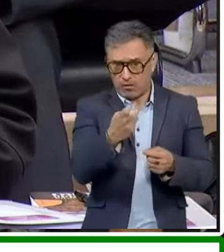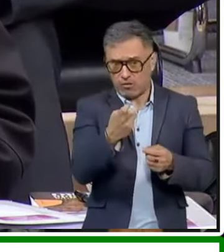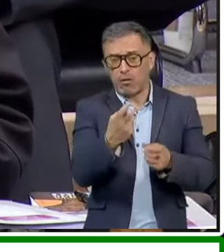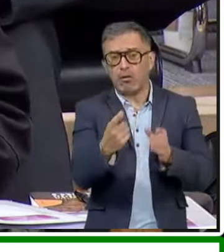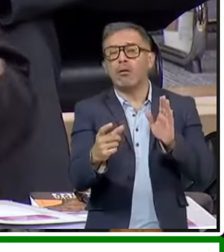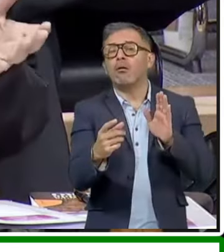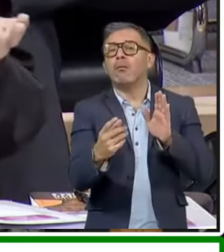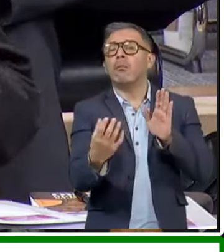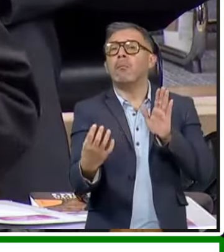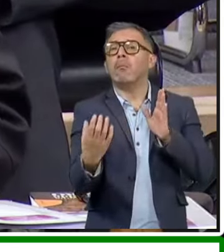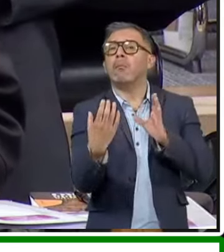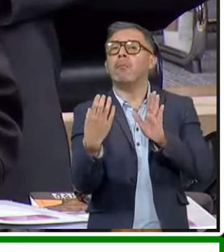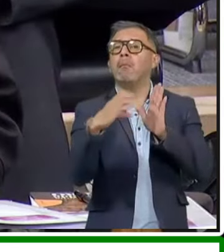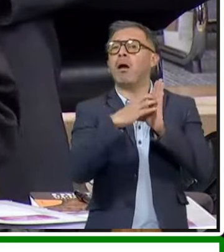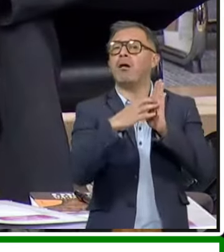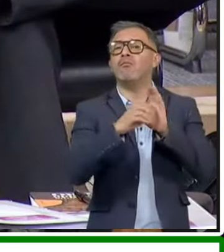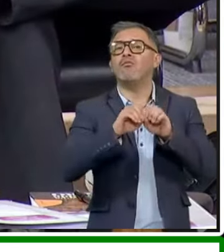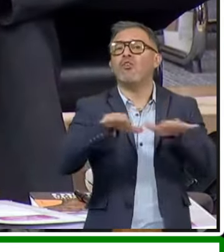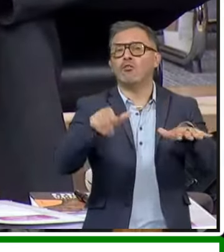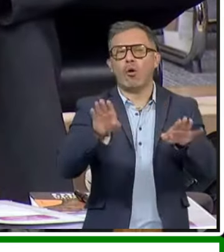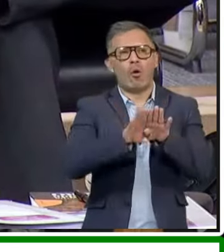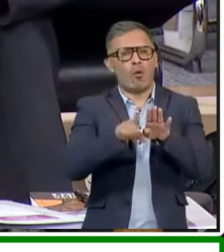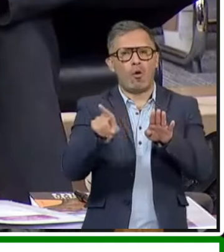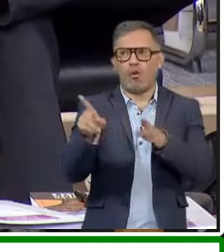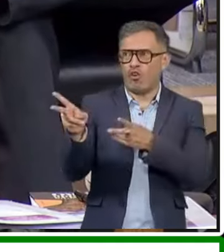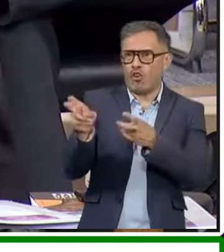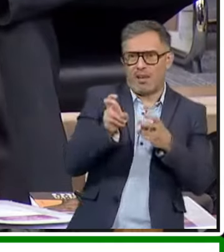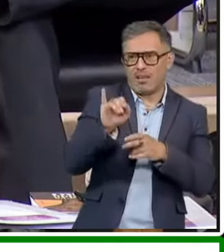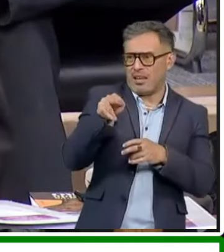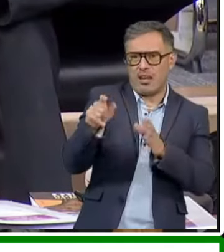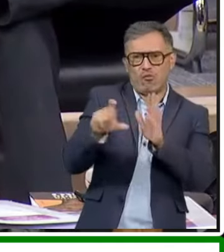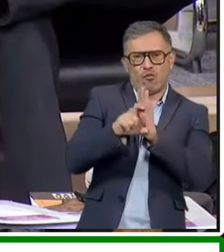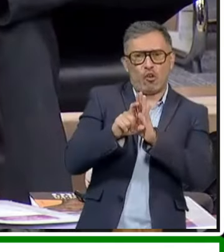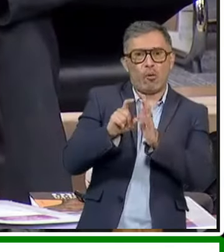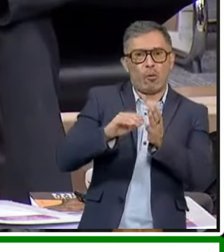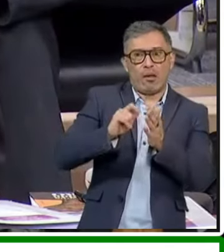es un plagio, diría yo, mínimo, una utilización ilegal.